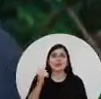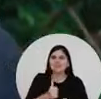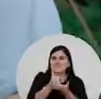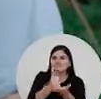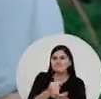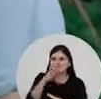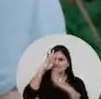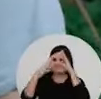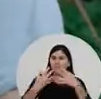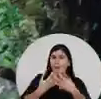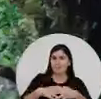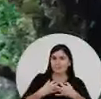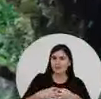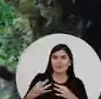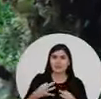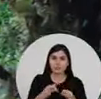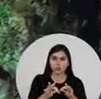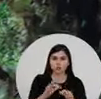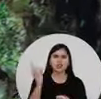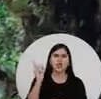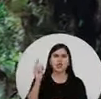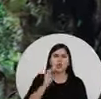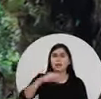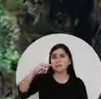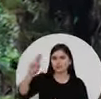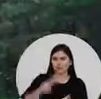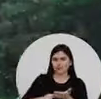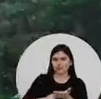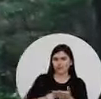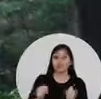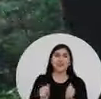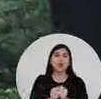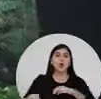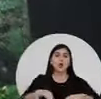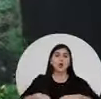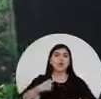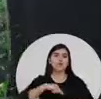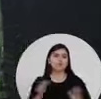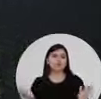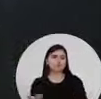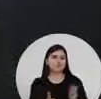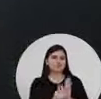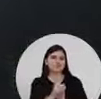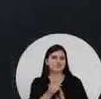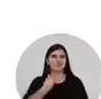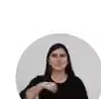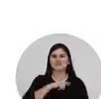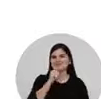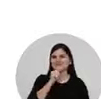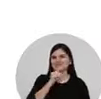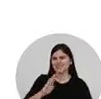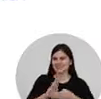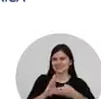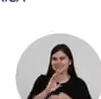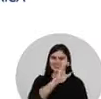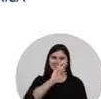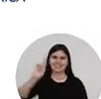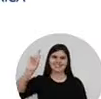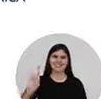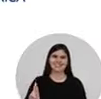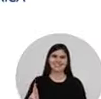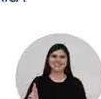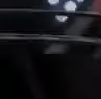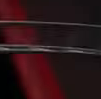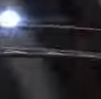pilar fundamental en la creación de empresas turísticas en Monteverde. Con acciones impulsamos el desarrollo. Somos el Banco de